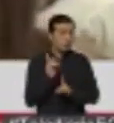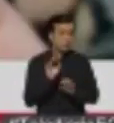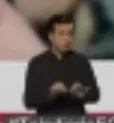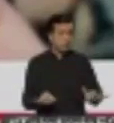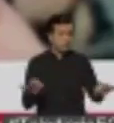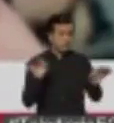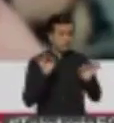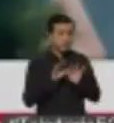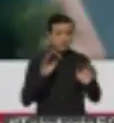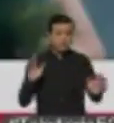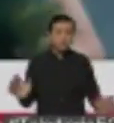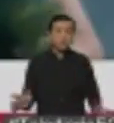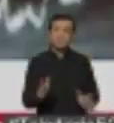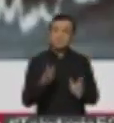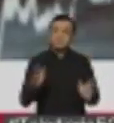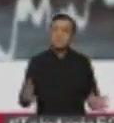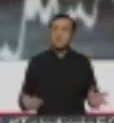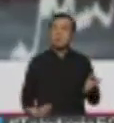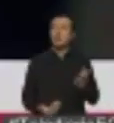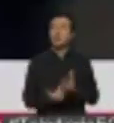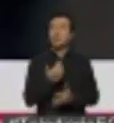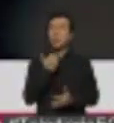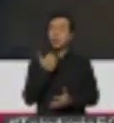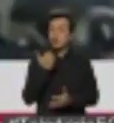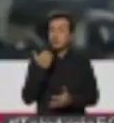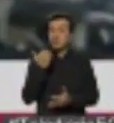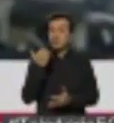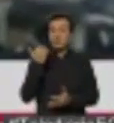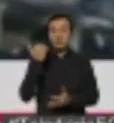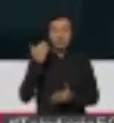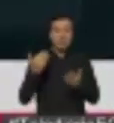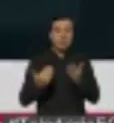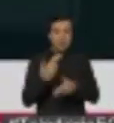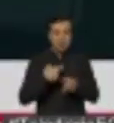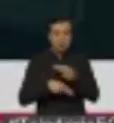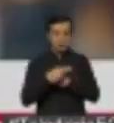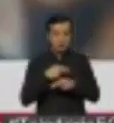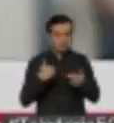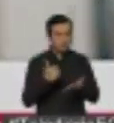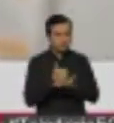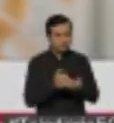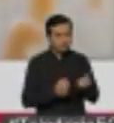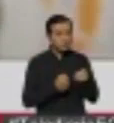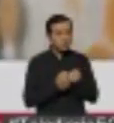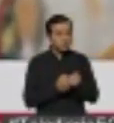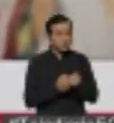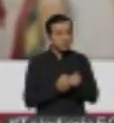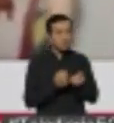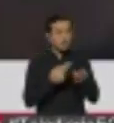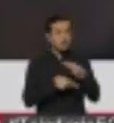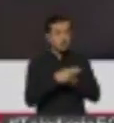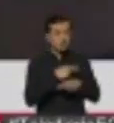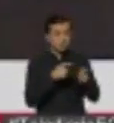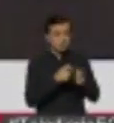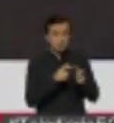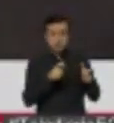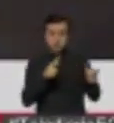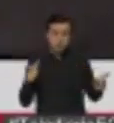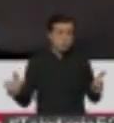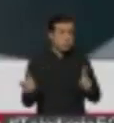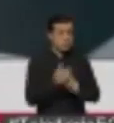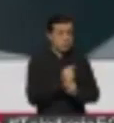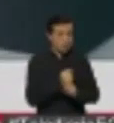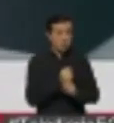diferenciadores. Fomentar la innovación inclusiva para acelerar el emprendimiento y convertir a los negocios en exitosos,